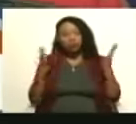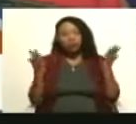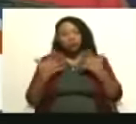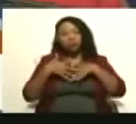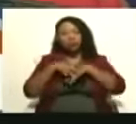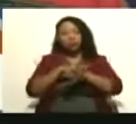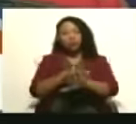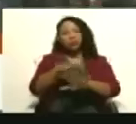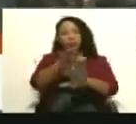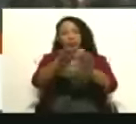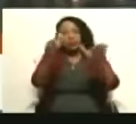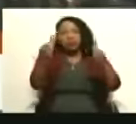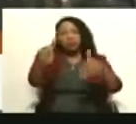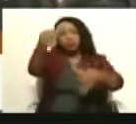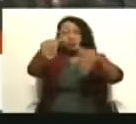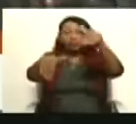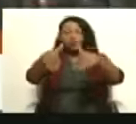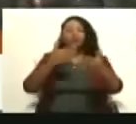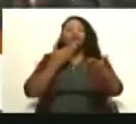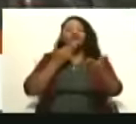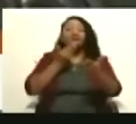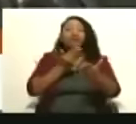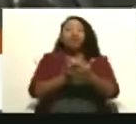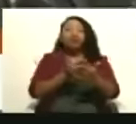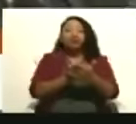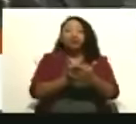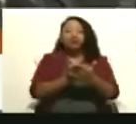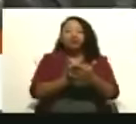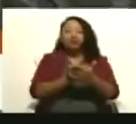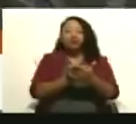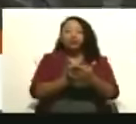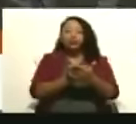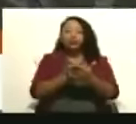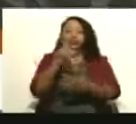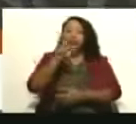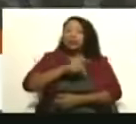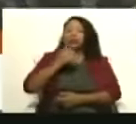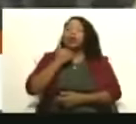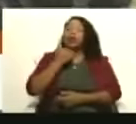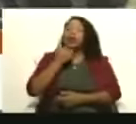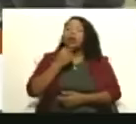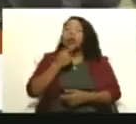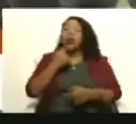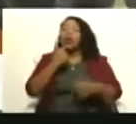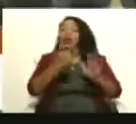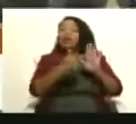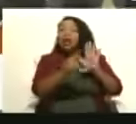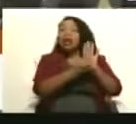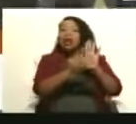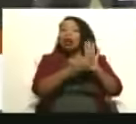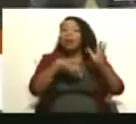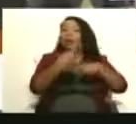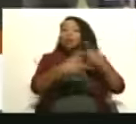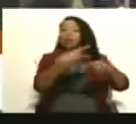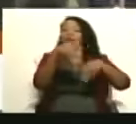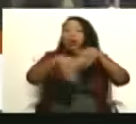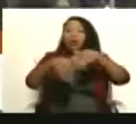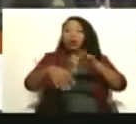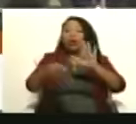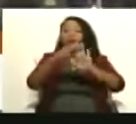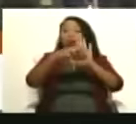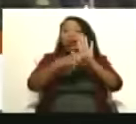de las mesas electorales a sus solicitudes y requerimientos, de acuerdo a la Ley Orgánica de Procesos Electorales y su